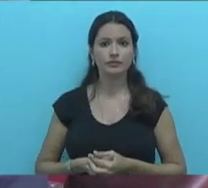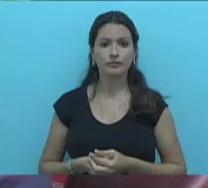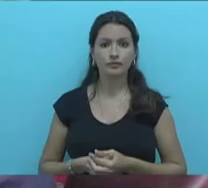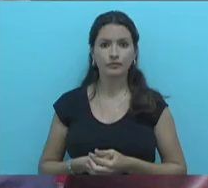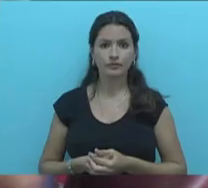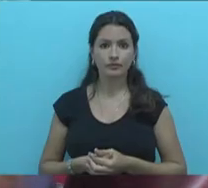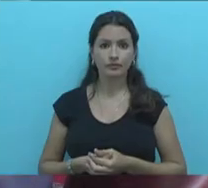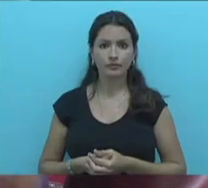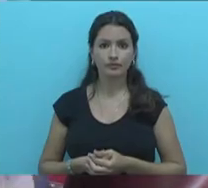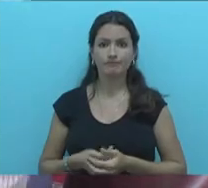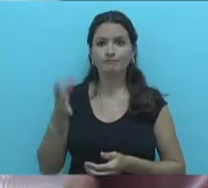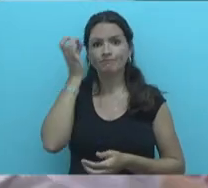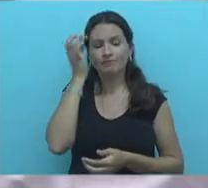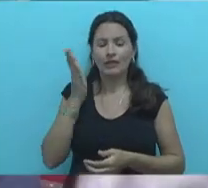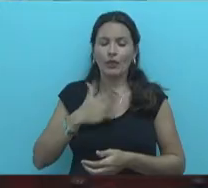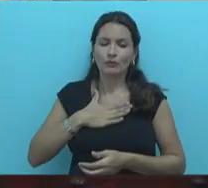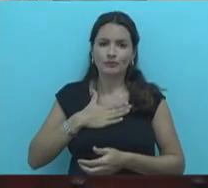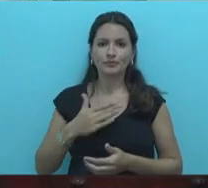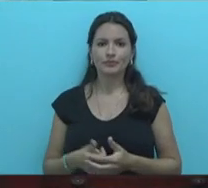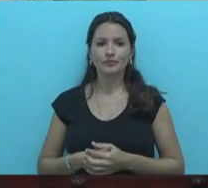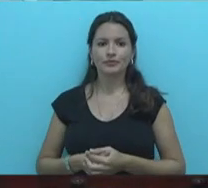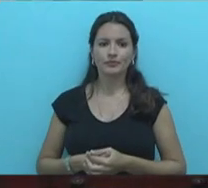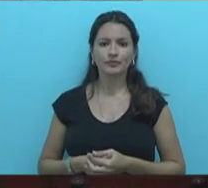Me adelanté, perdón.